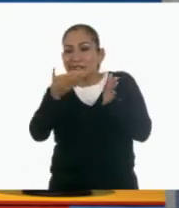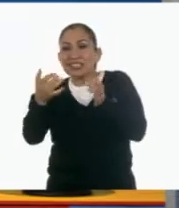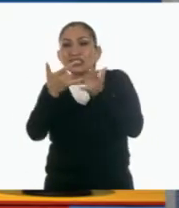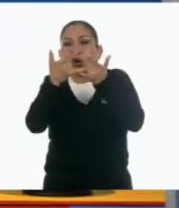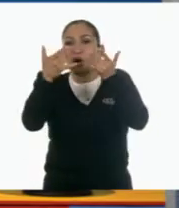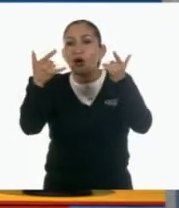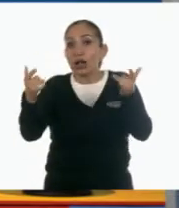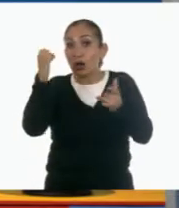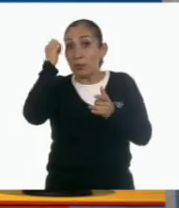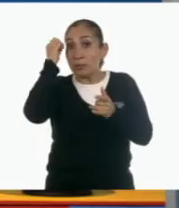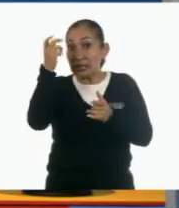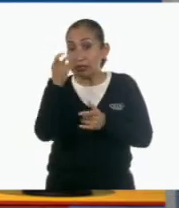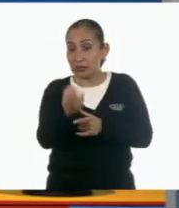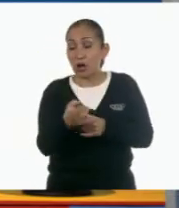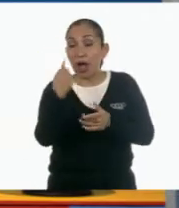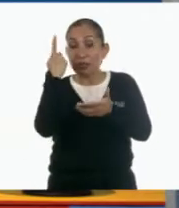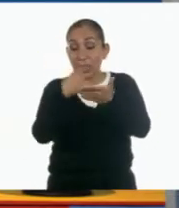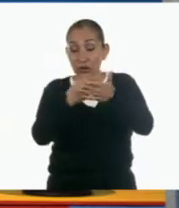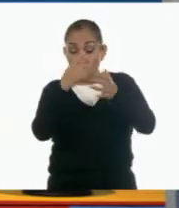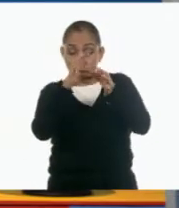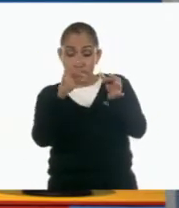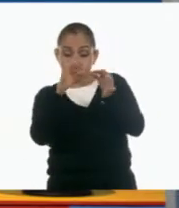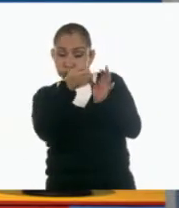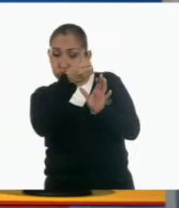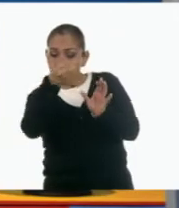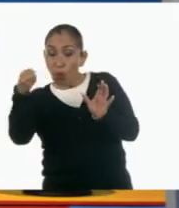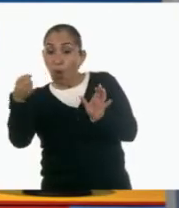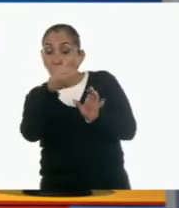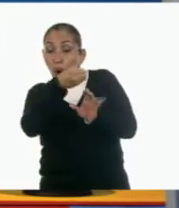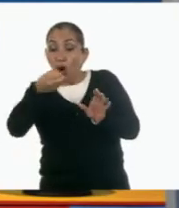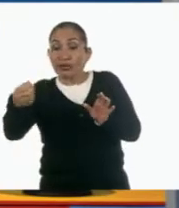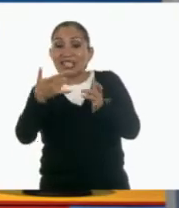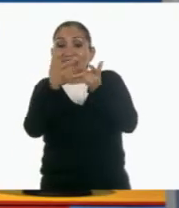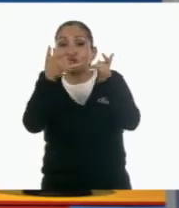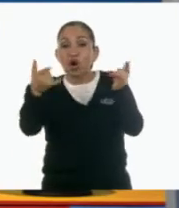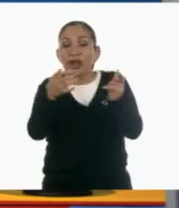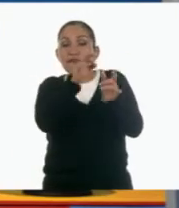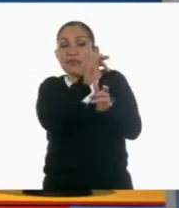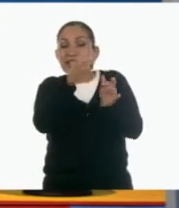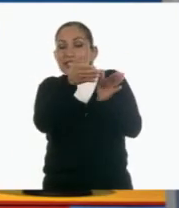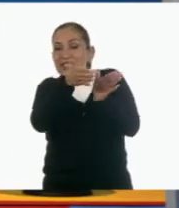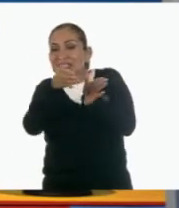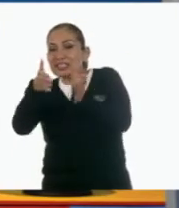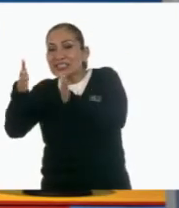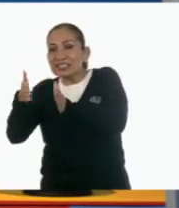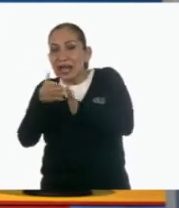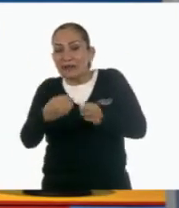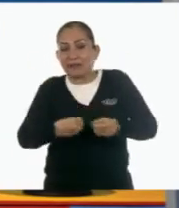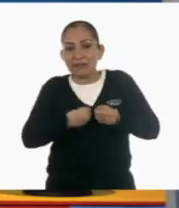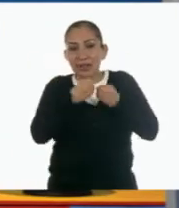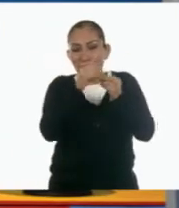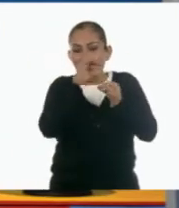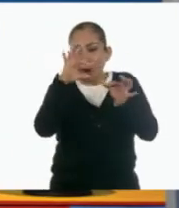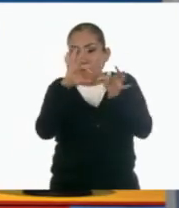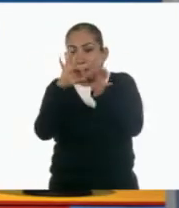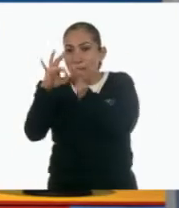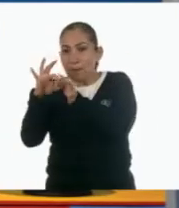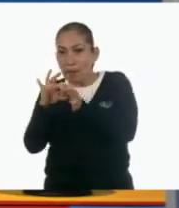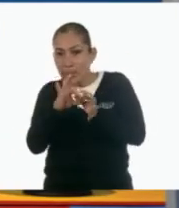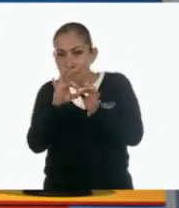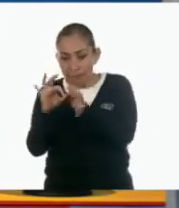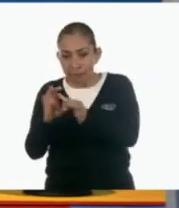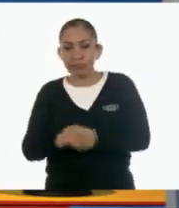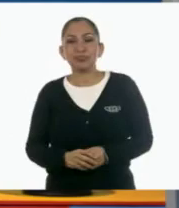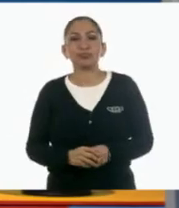que no se te olvide. Dentro de un texto narrativo siempre debe haber un orden cronológico, la manera en que se fueron presentando los